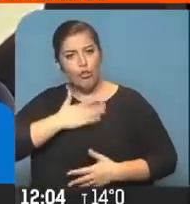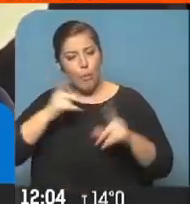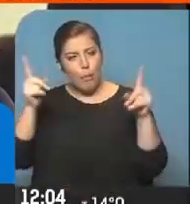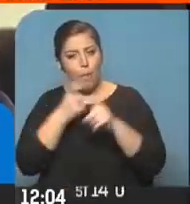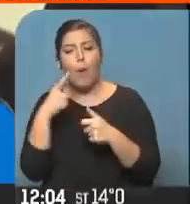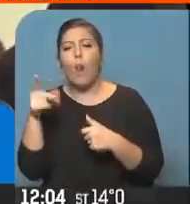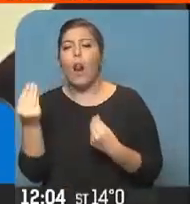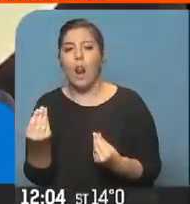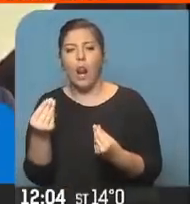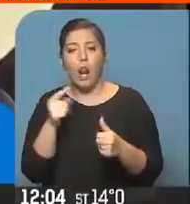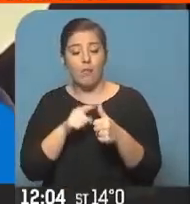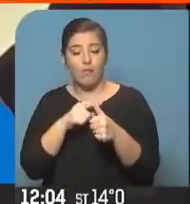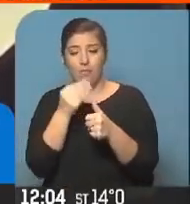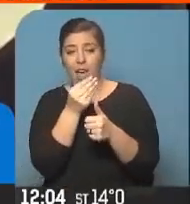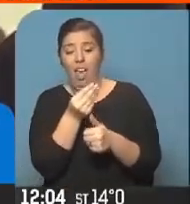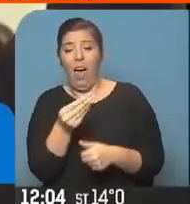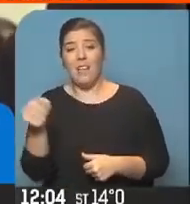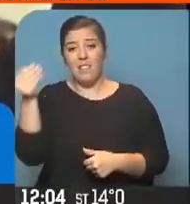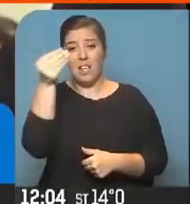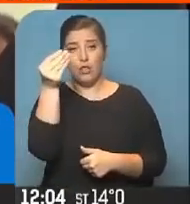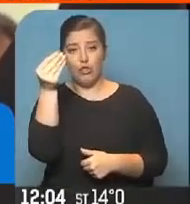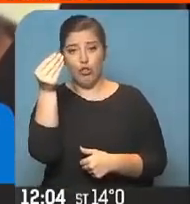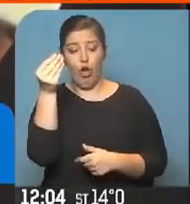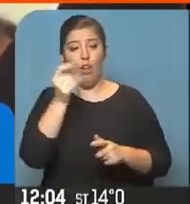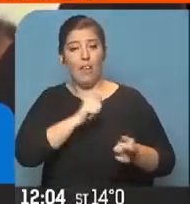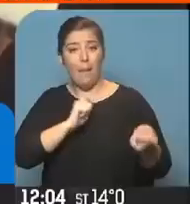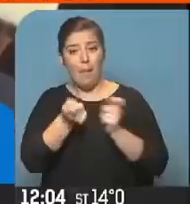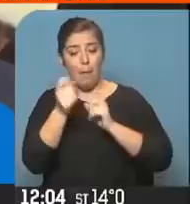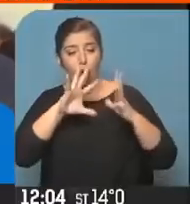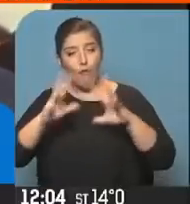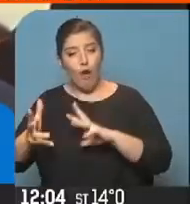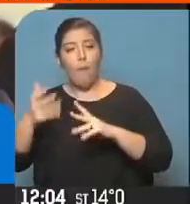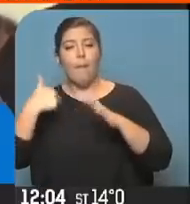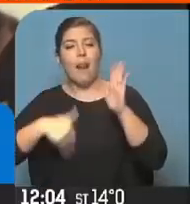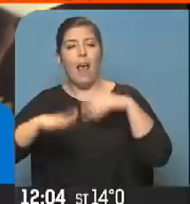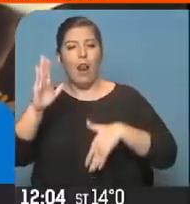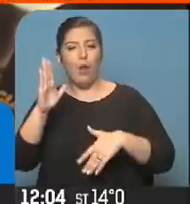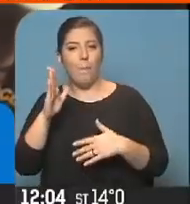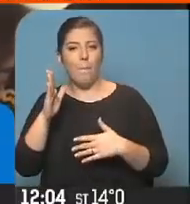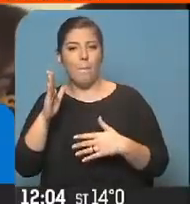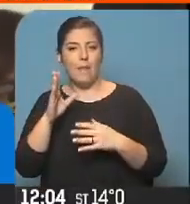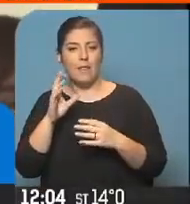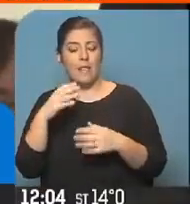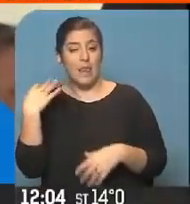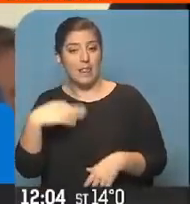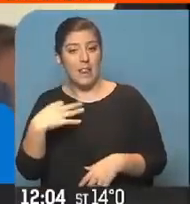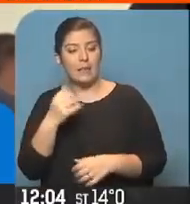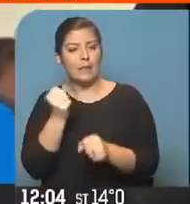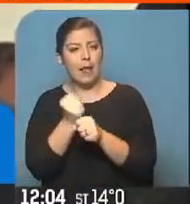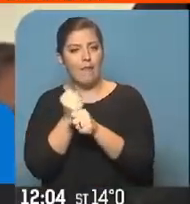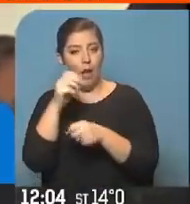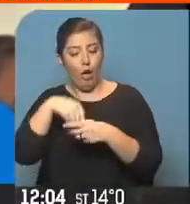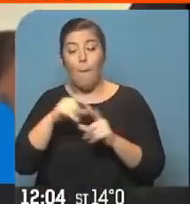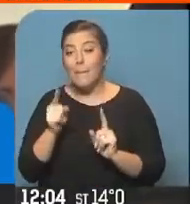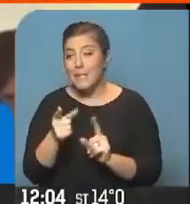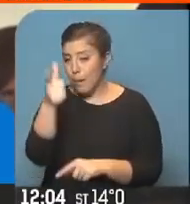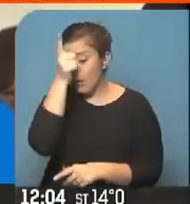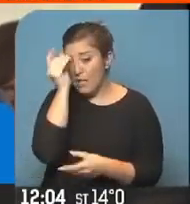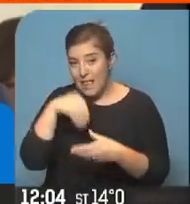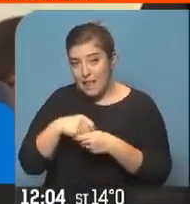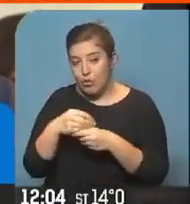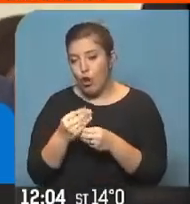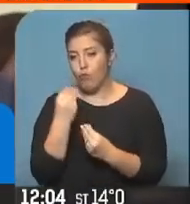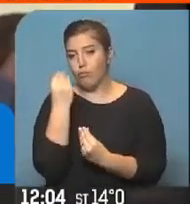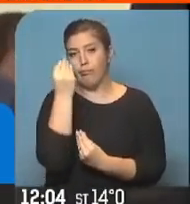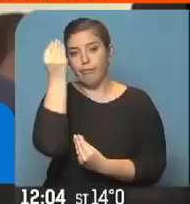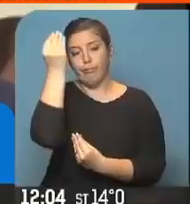el ascenso modificamos el sistema para hacer algo mucho más meritocrático acceso dentro de la misma policía que incluye según lo